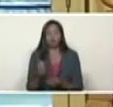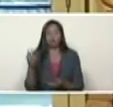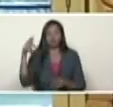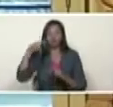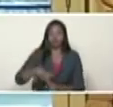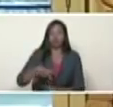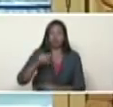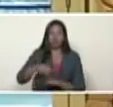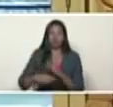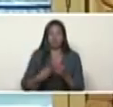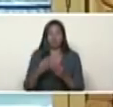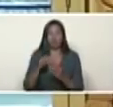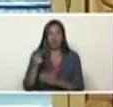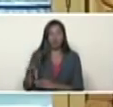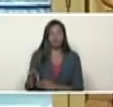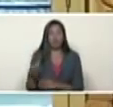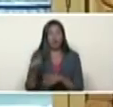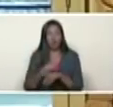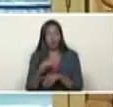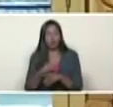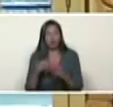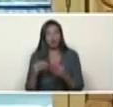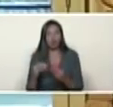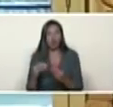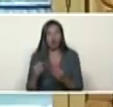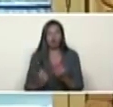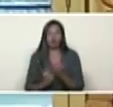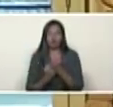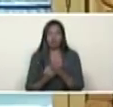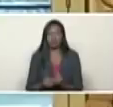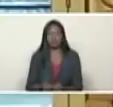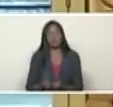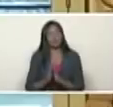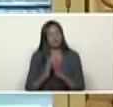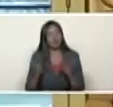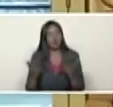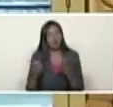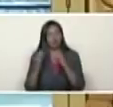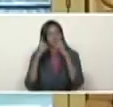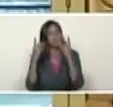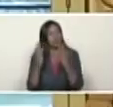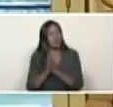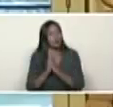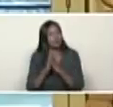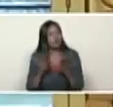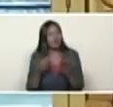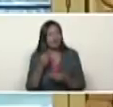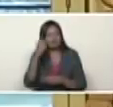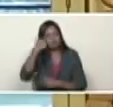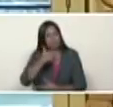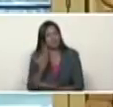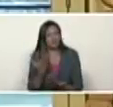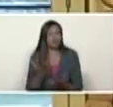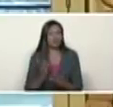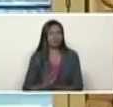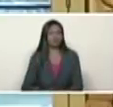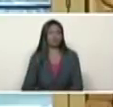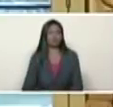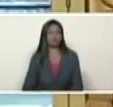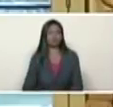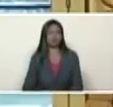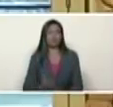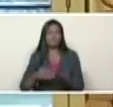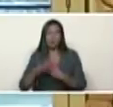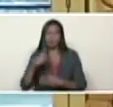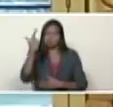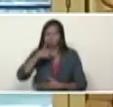derrocar un Estado, un gobierno, un poder. Dios mío, vamos a despertar, ¿vale? Vamos a ser serios. Vamos a